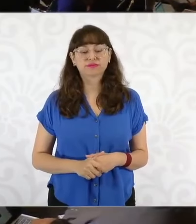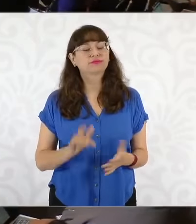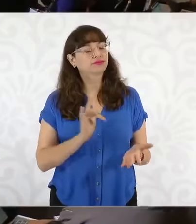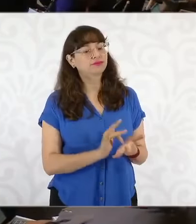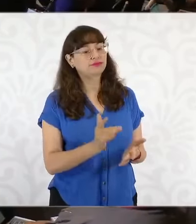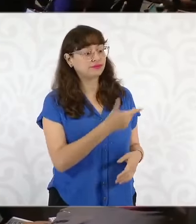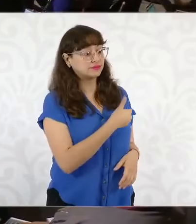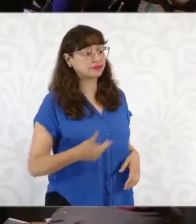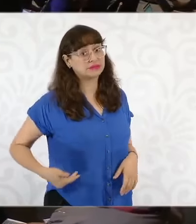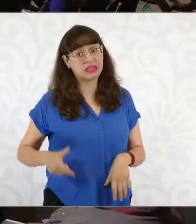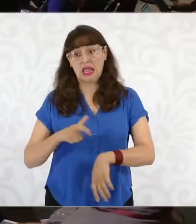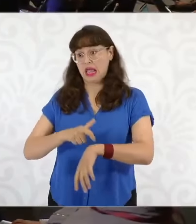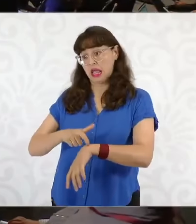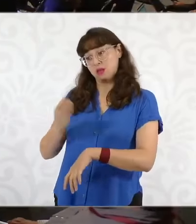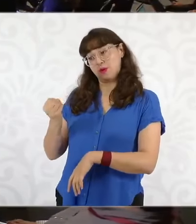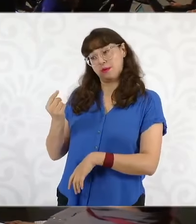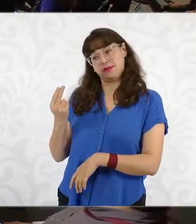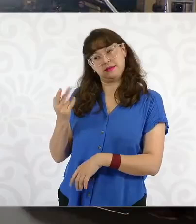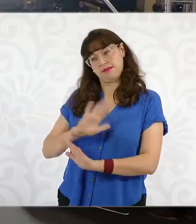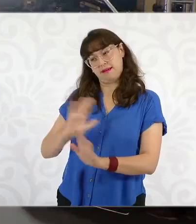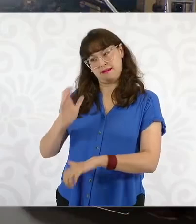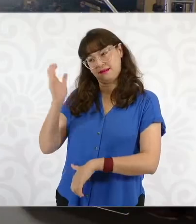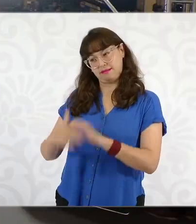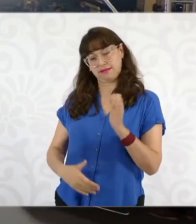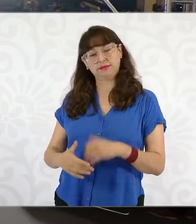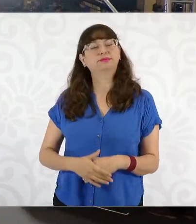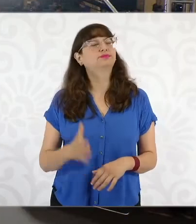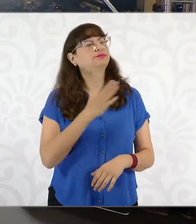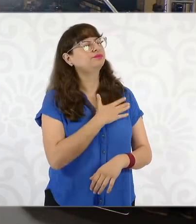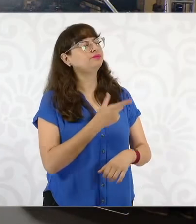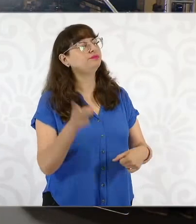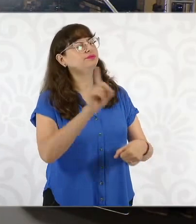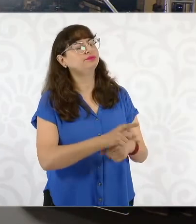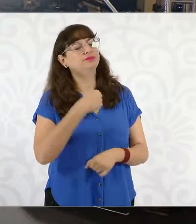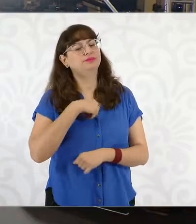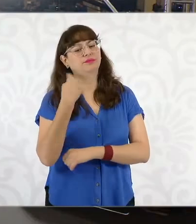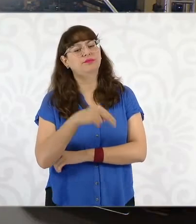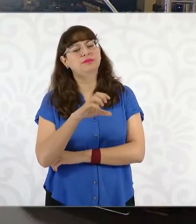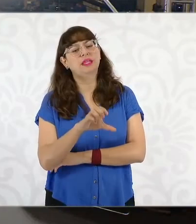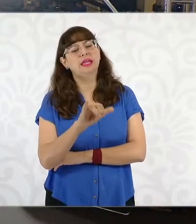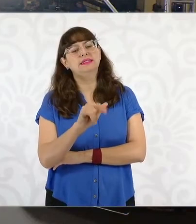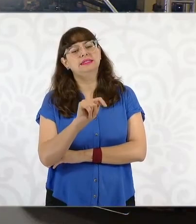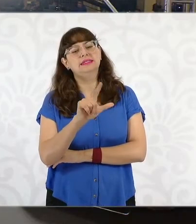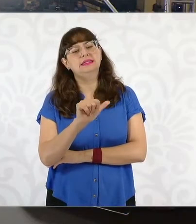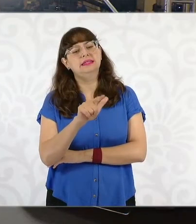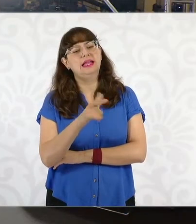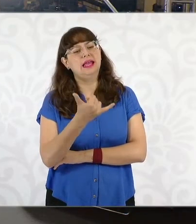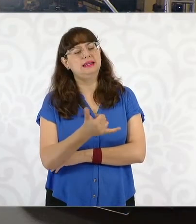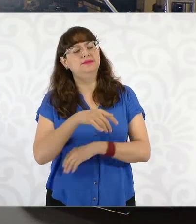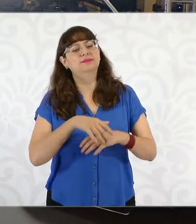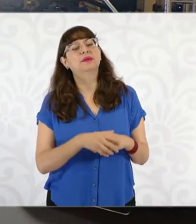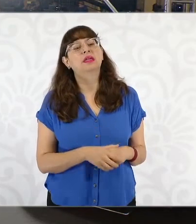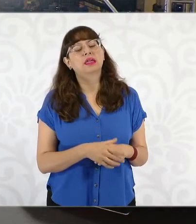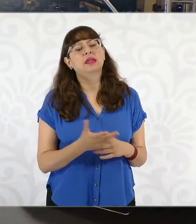Gracias, presidenta. Ya son 9:25, ya nos vamos. Buenos días, Citlali Guerrero de Bajo Palabra. Presidenta, en la segunda asamblea de Plan de Justicias